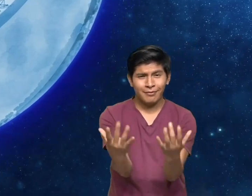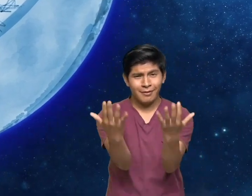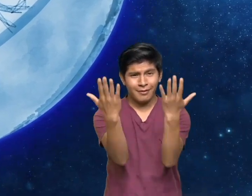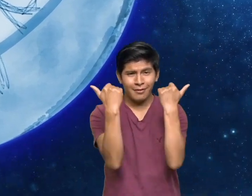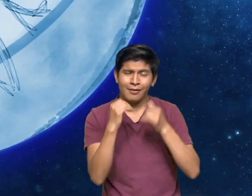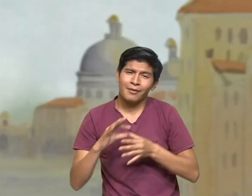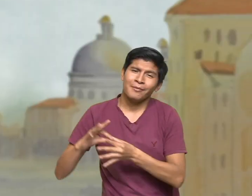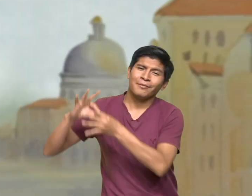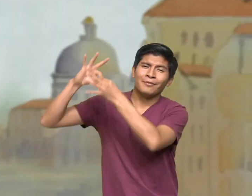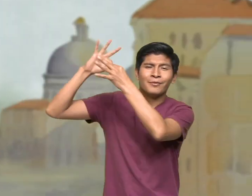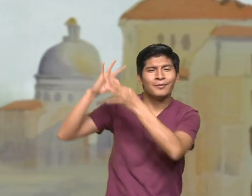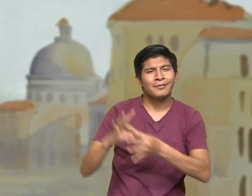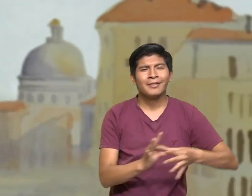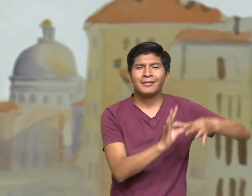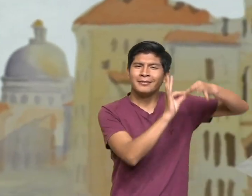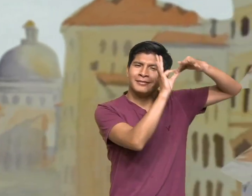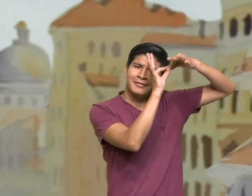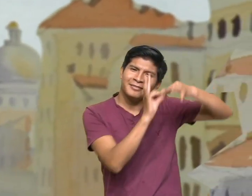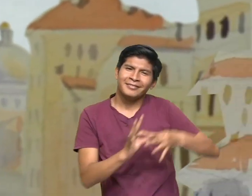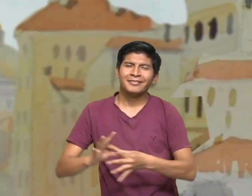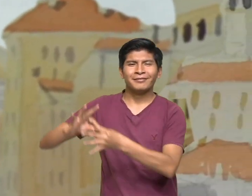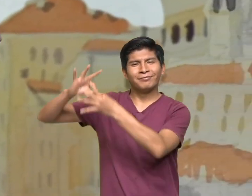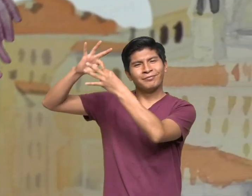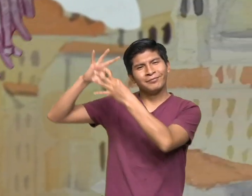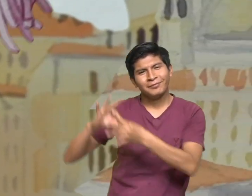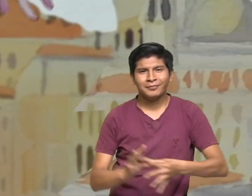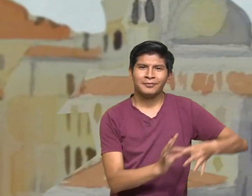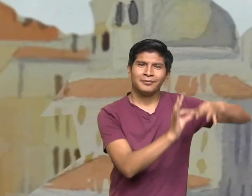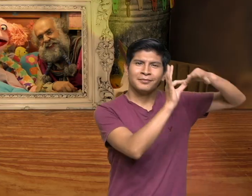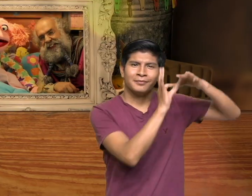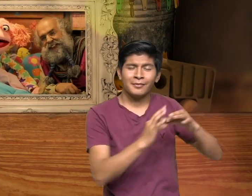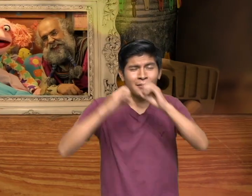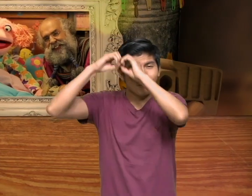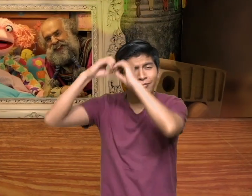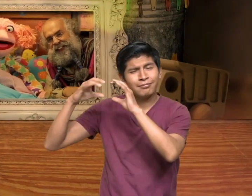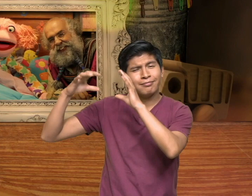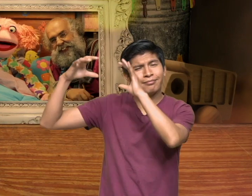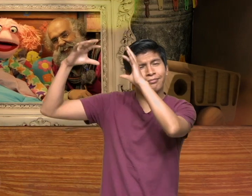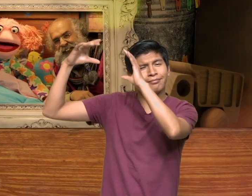Escúchame que un pequeño cuento te voy a